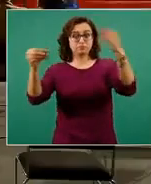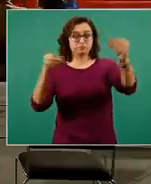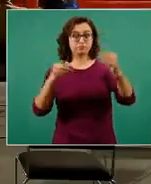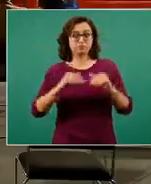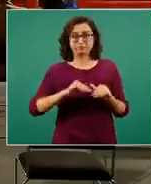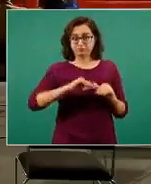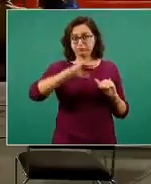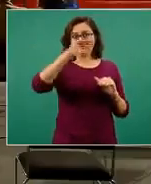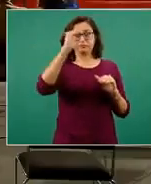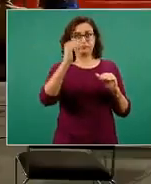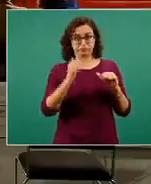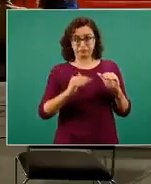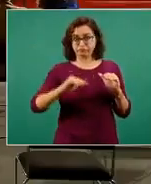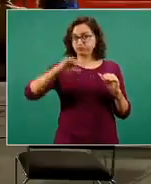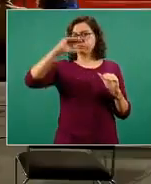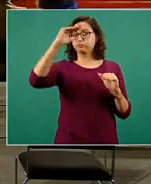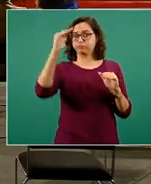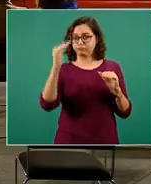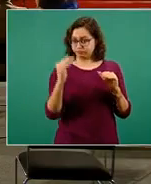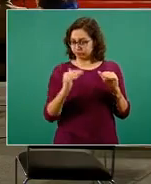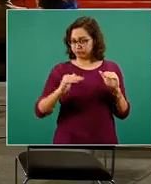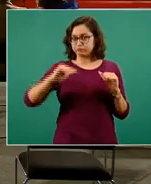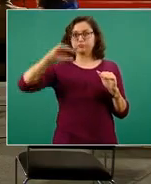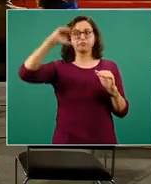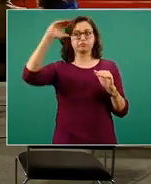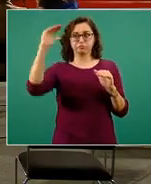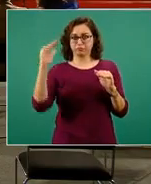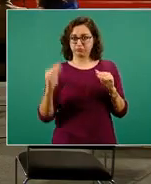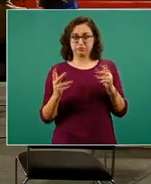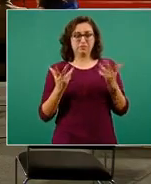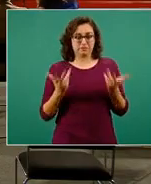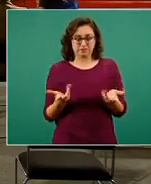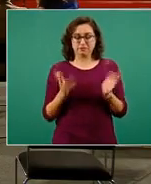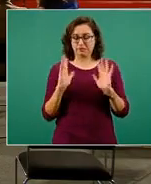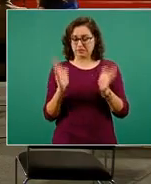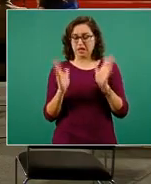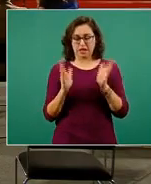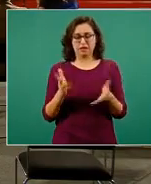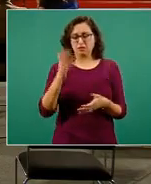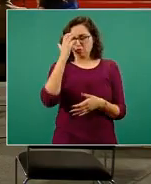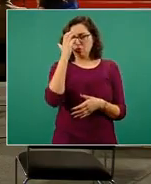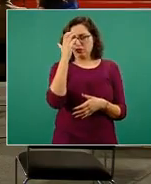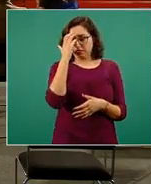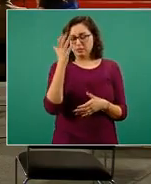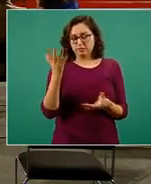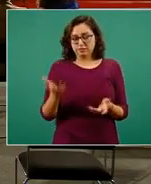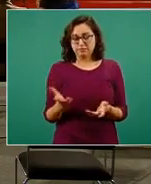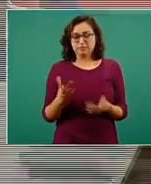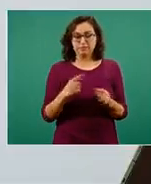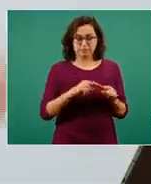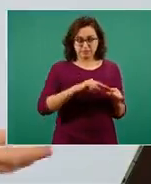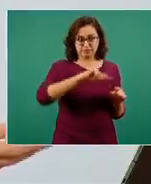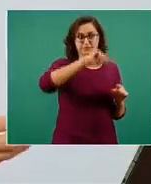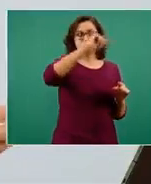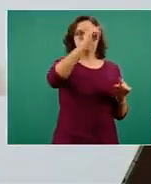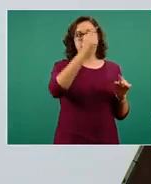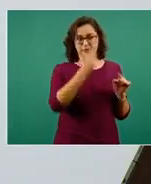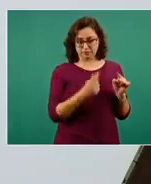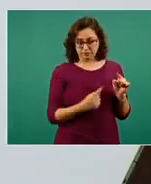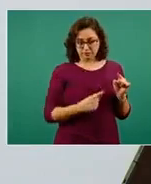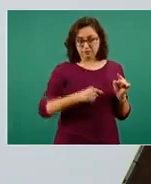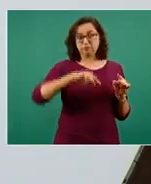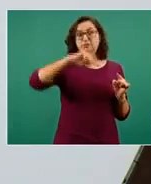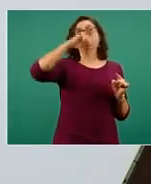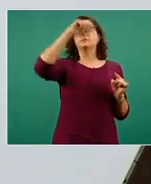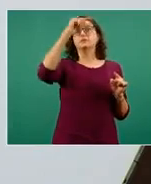las olas epidémicas son estos ciclos en los que se va presentando mayor intensidad de la epidemia y luego disminuye y luego nuevamente aumenta.